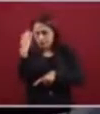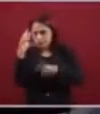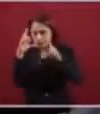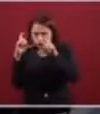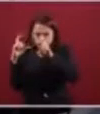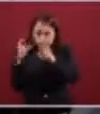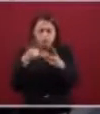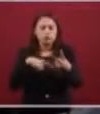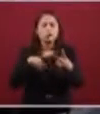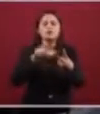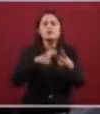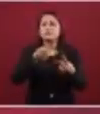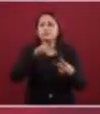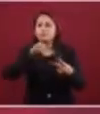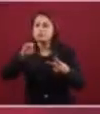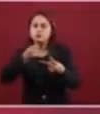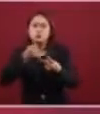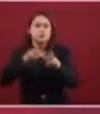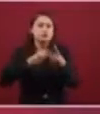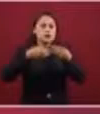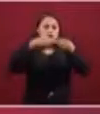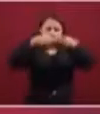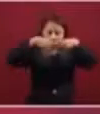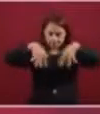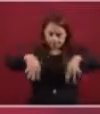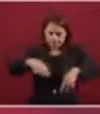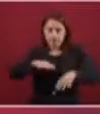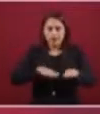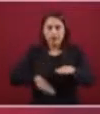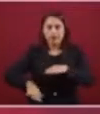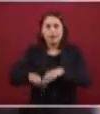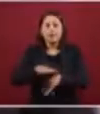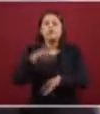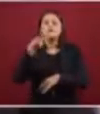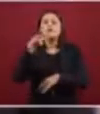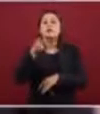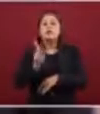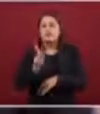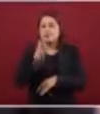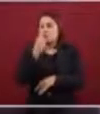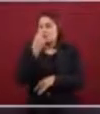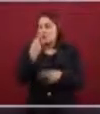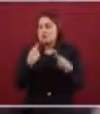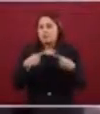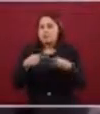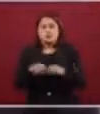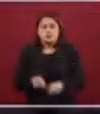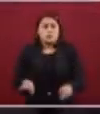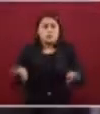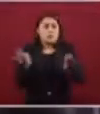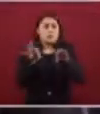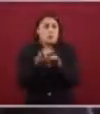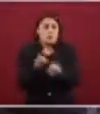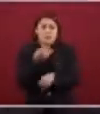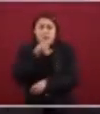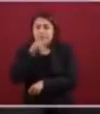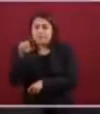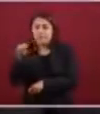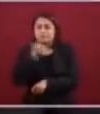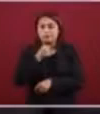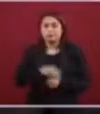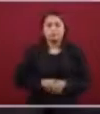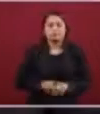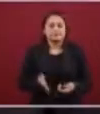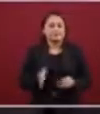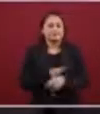al eslabón más débil de la cadena, pero el más importante, ustedes lo saben, el reportero. Entonces, no puedo, o sea, yo no podía